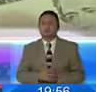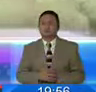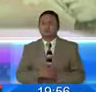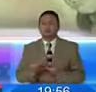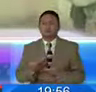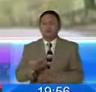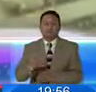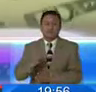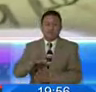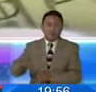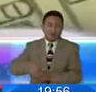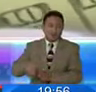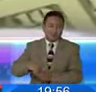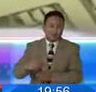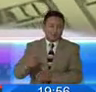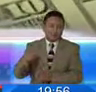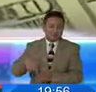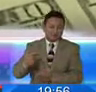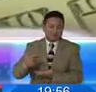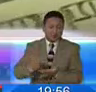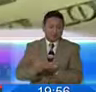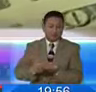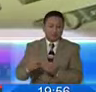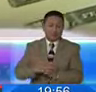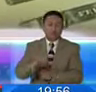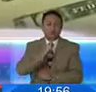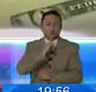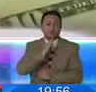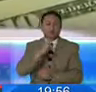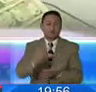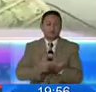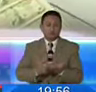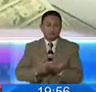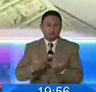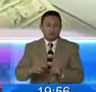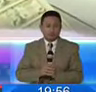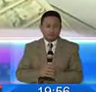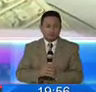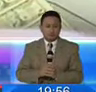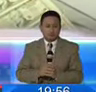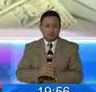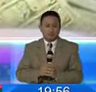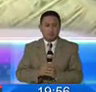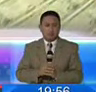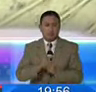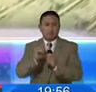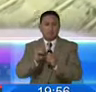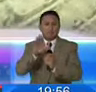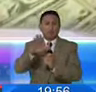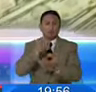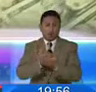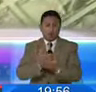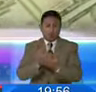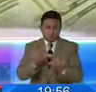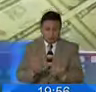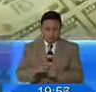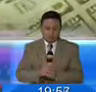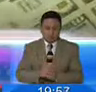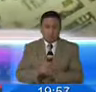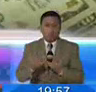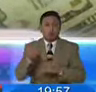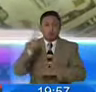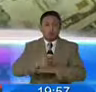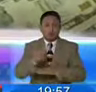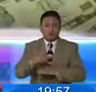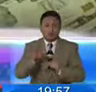Internacional está reunido durante toda esta semana en Washington, dando a conocer algunas proyecciones económicas, y precisamente este día dio a conocer